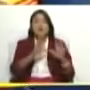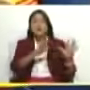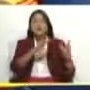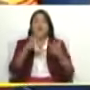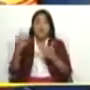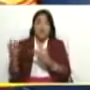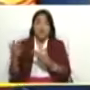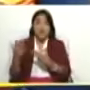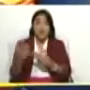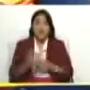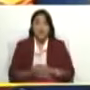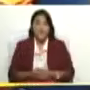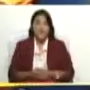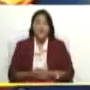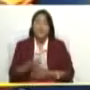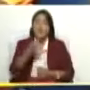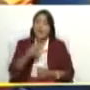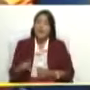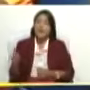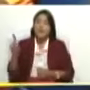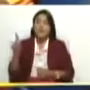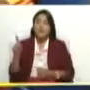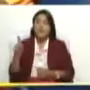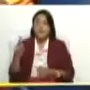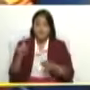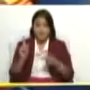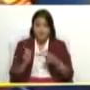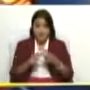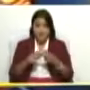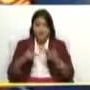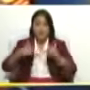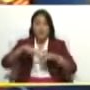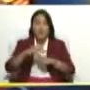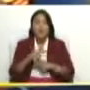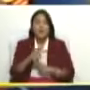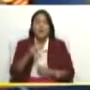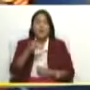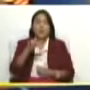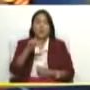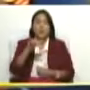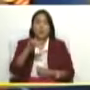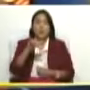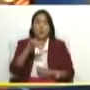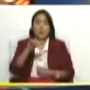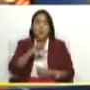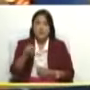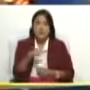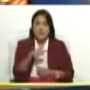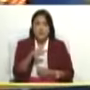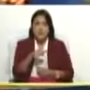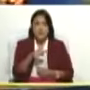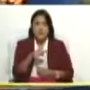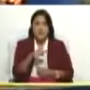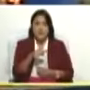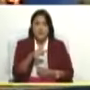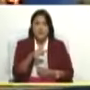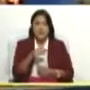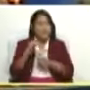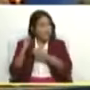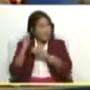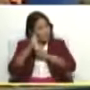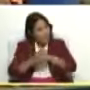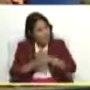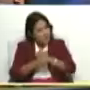Igualmente medalla de plata luigis Pérez Mora lucha grecoromana